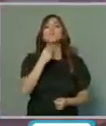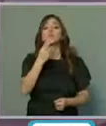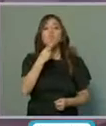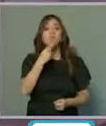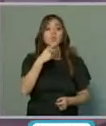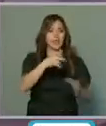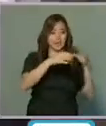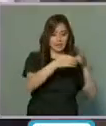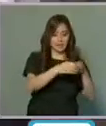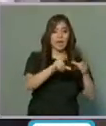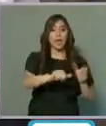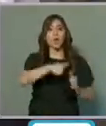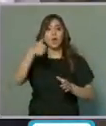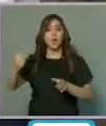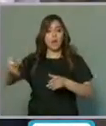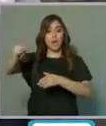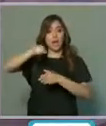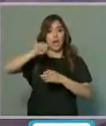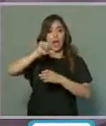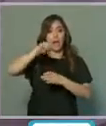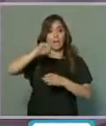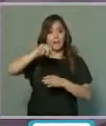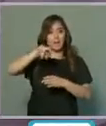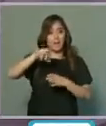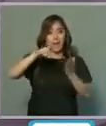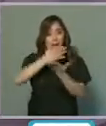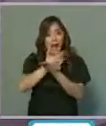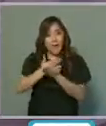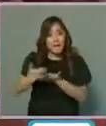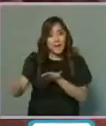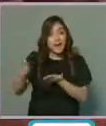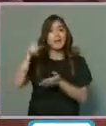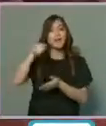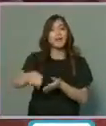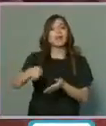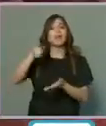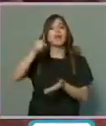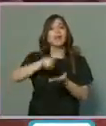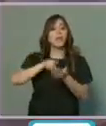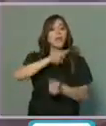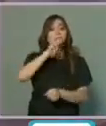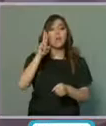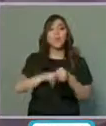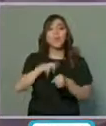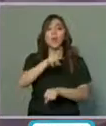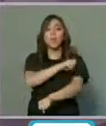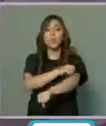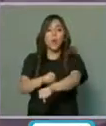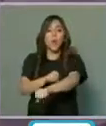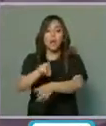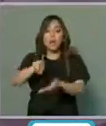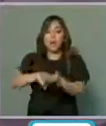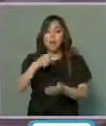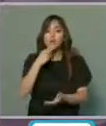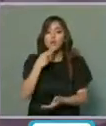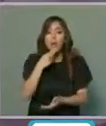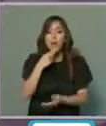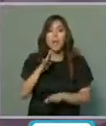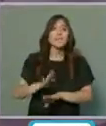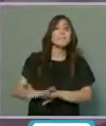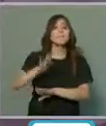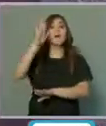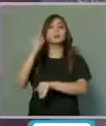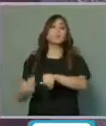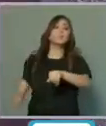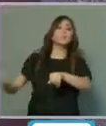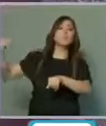presentación en almíbar, además del azúcar que tiene el durazno por sí mismo, de manera natural, tiene adicionado una gran cantidad de